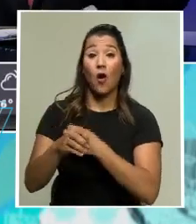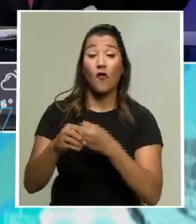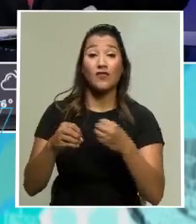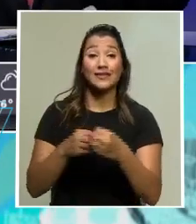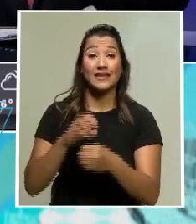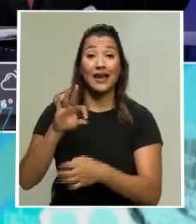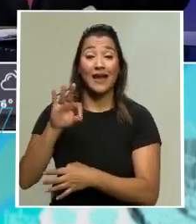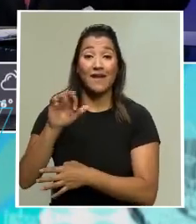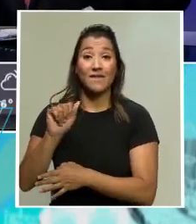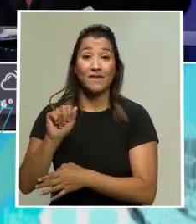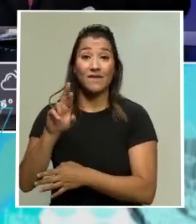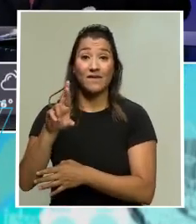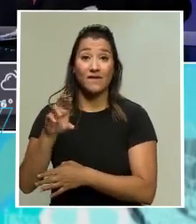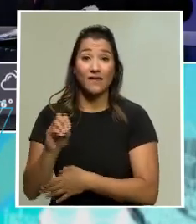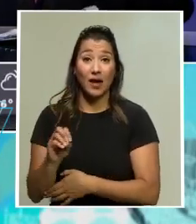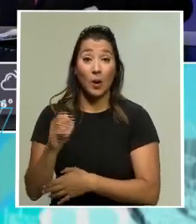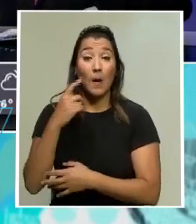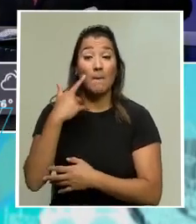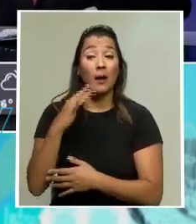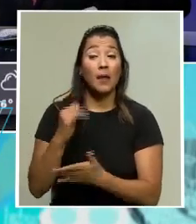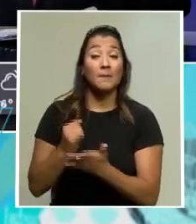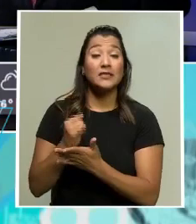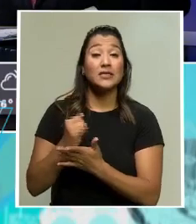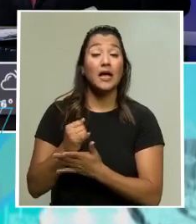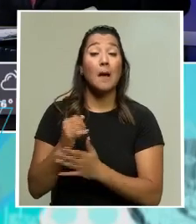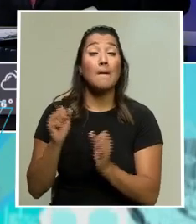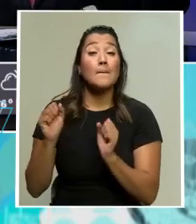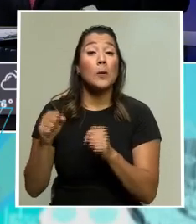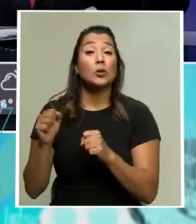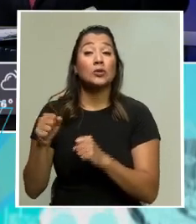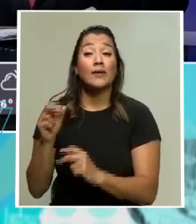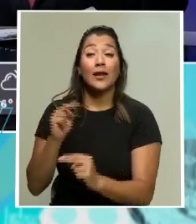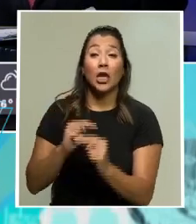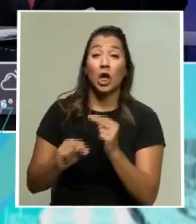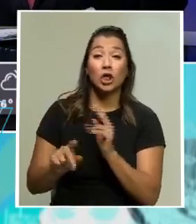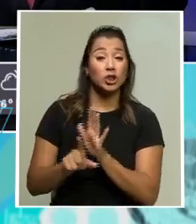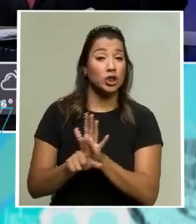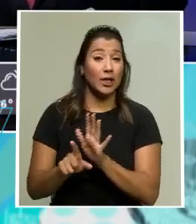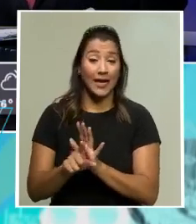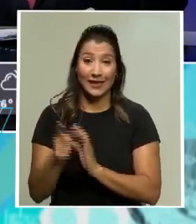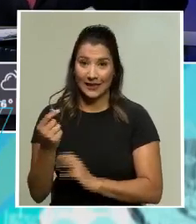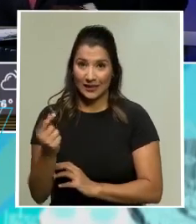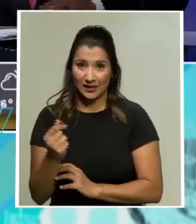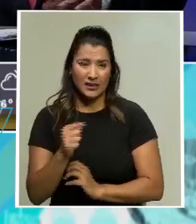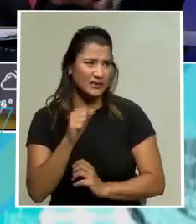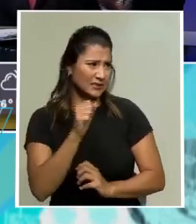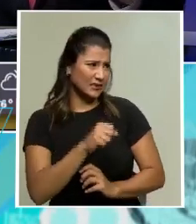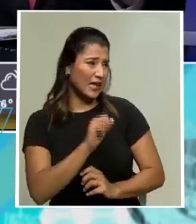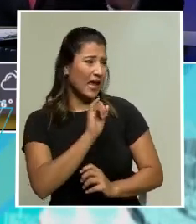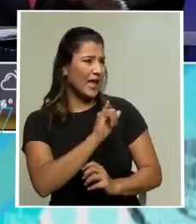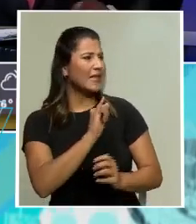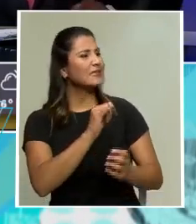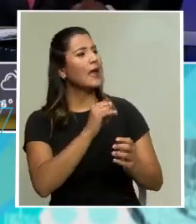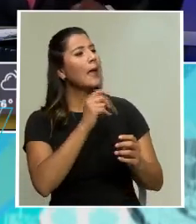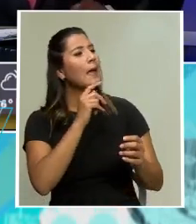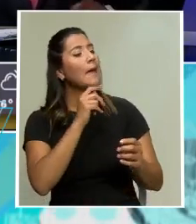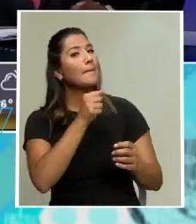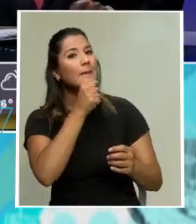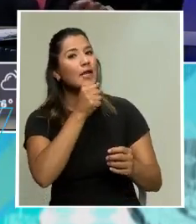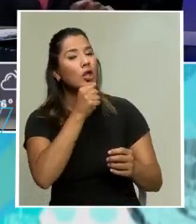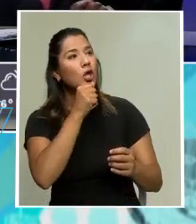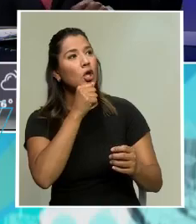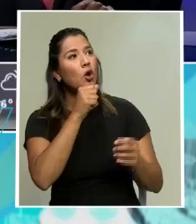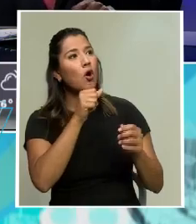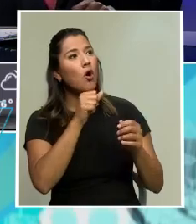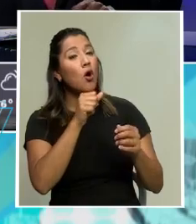un posible lavado de dólares. Sí, que es un periódico que vive de la ayuda internacional, de donaciones de